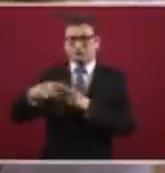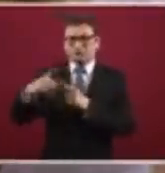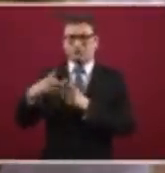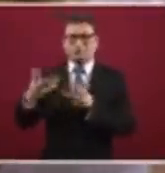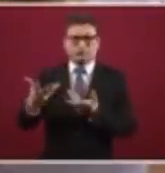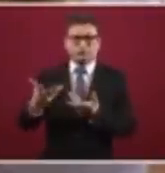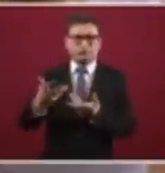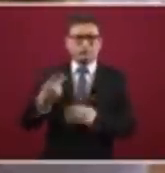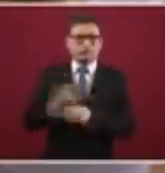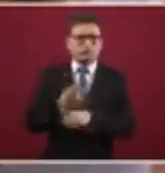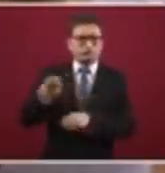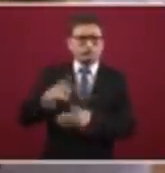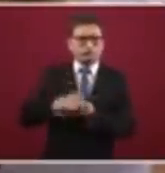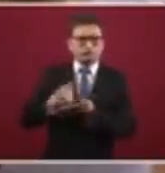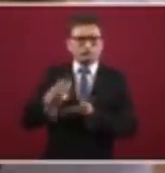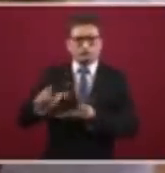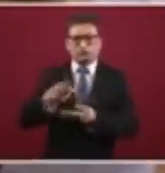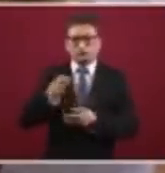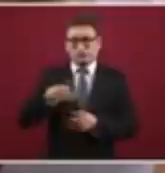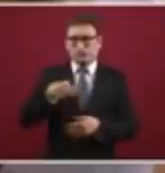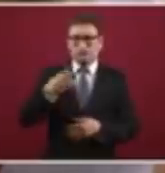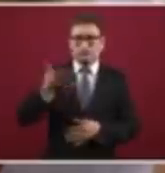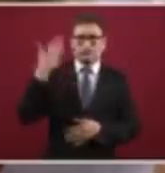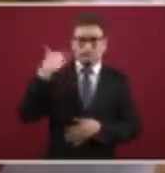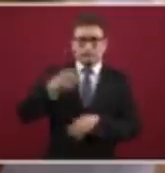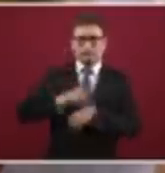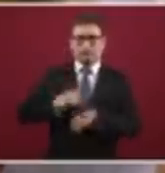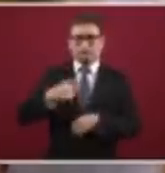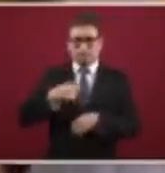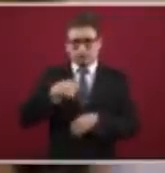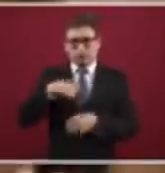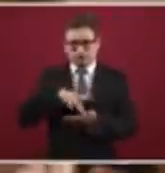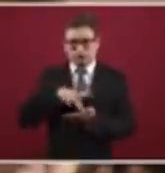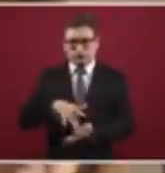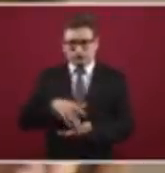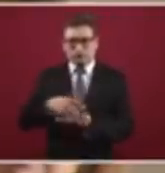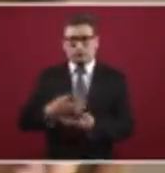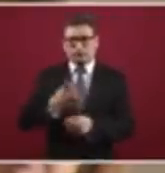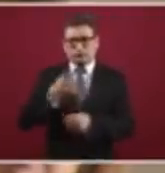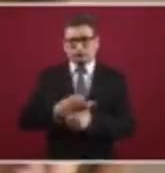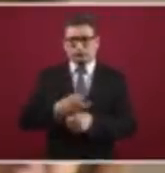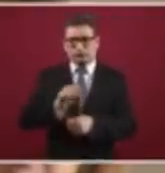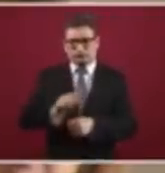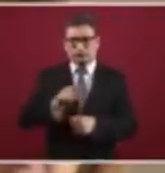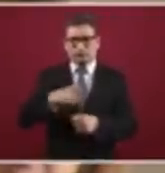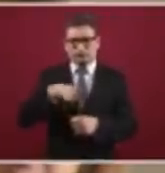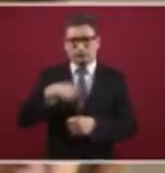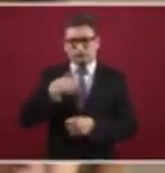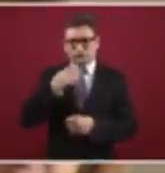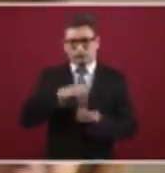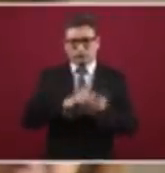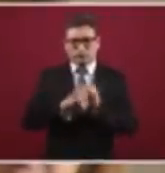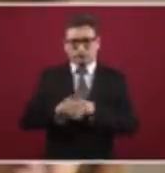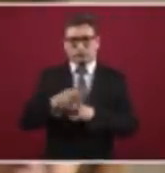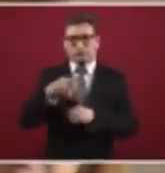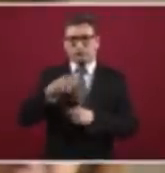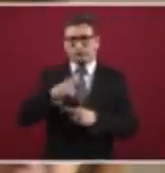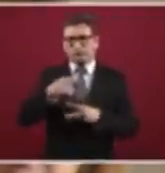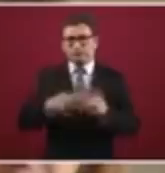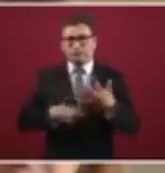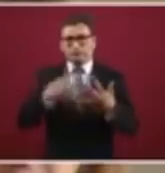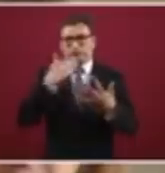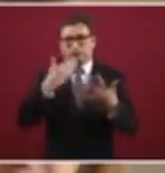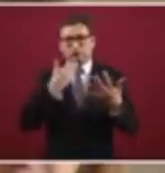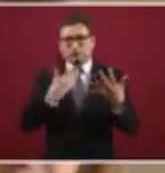hace unos días pero tengo que decir porque yo estoy con la cuarta transformación y para que sea la cuarta transformación tenemos que señalar las cosas que no están bien